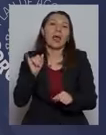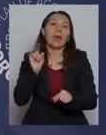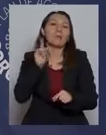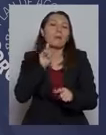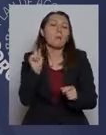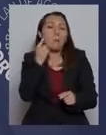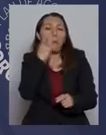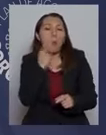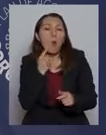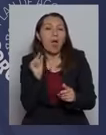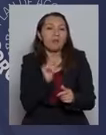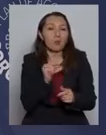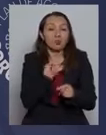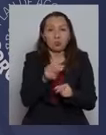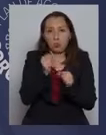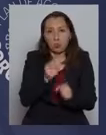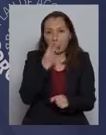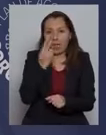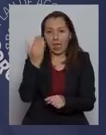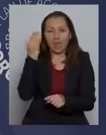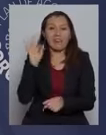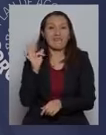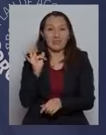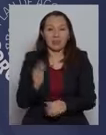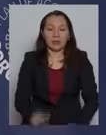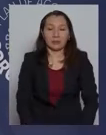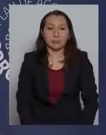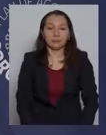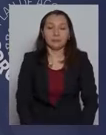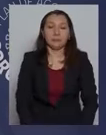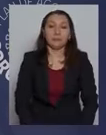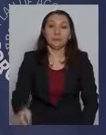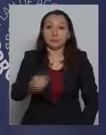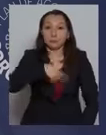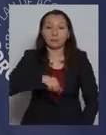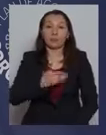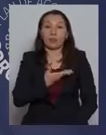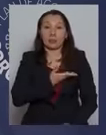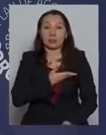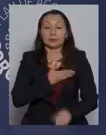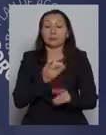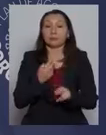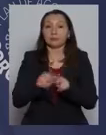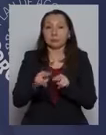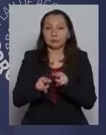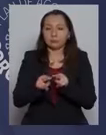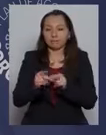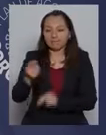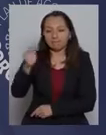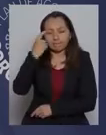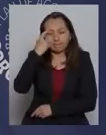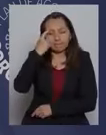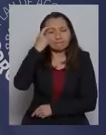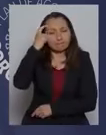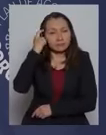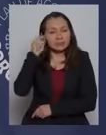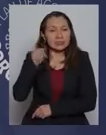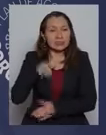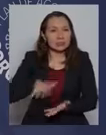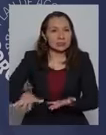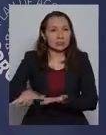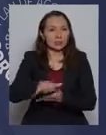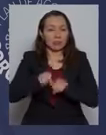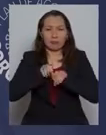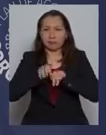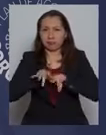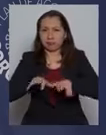ver durante el mes de febrero. Nosotros tenemos que estar conscientes de que esto es una situación de